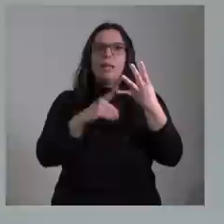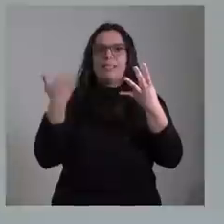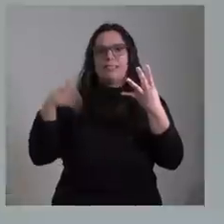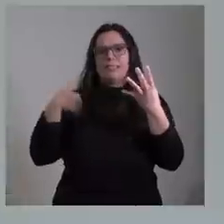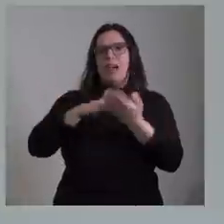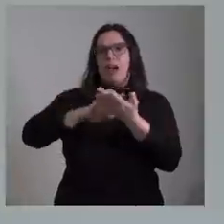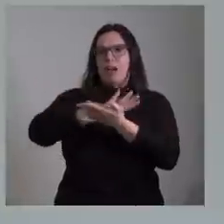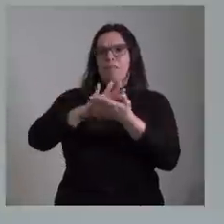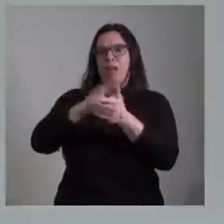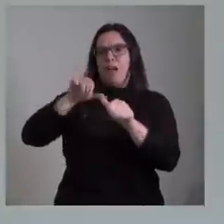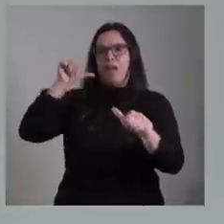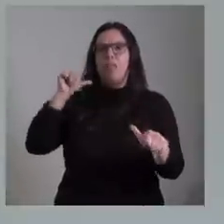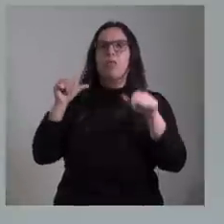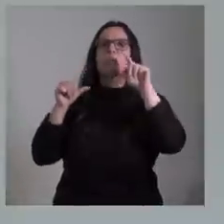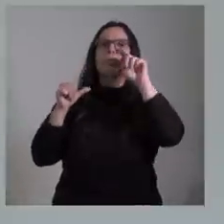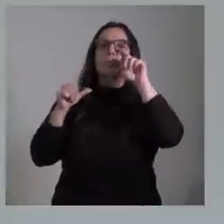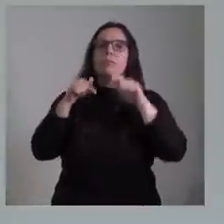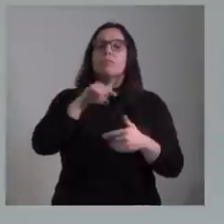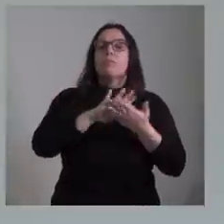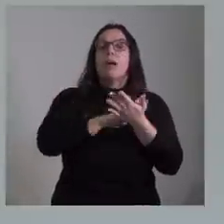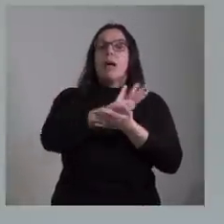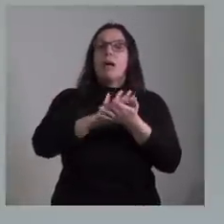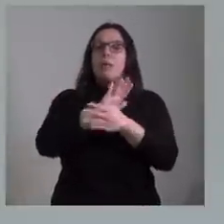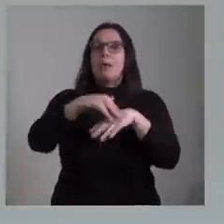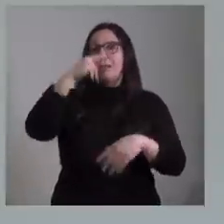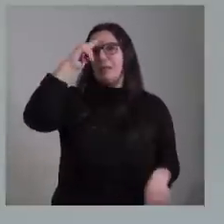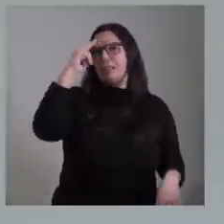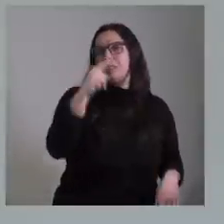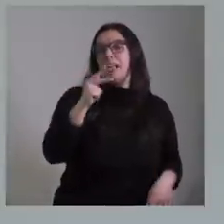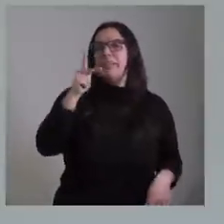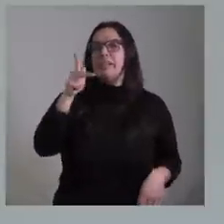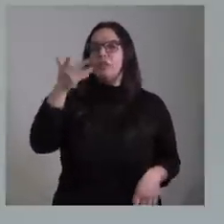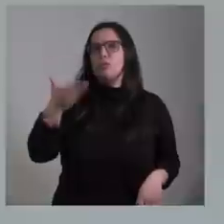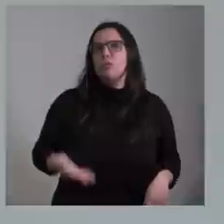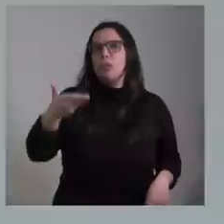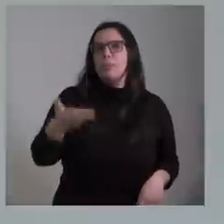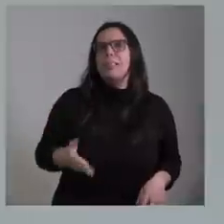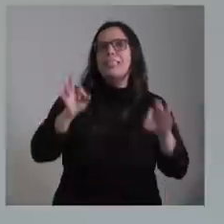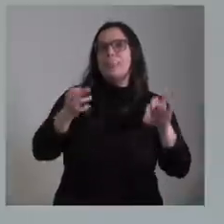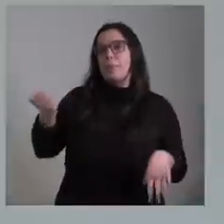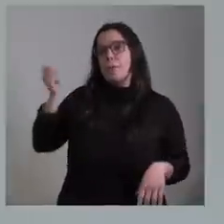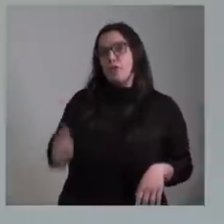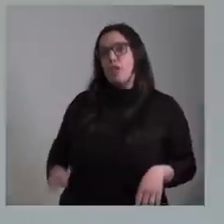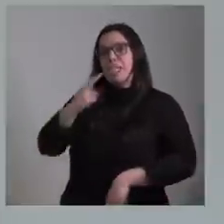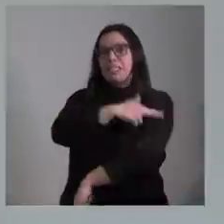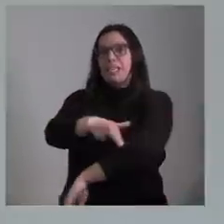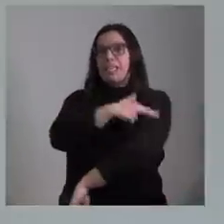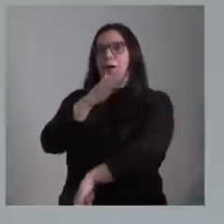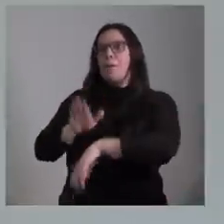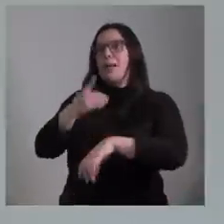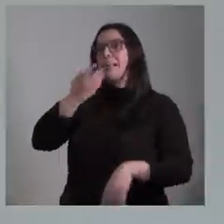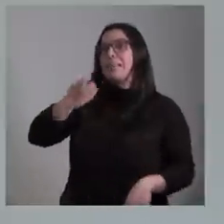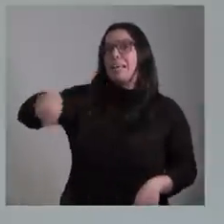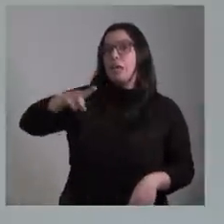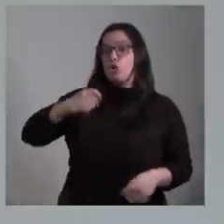habíamos hablado en alguna ocasión vamos a velar porque se respete el derecho fundamental de Los profesionales de la sanidad a ejercer la objeción